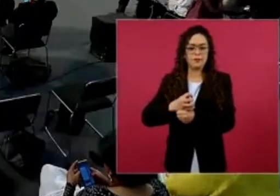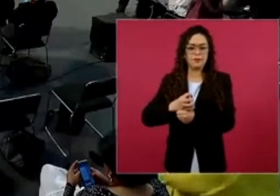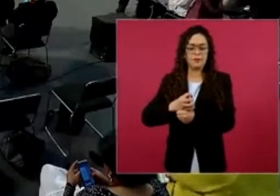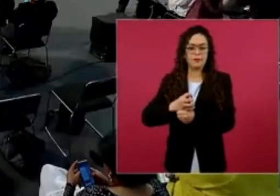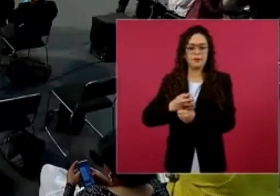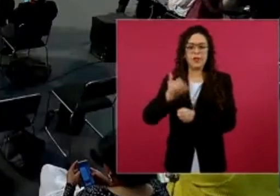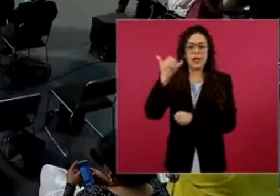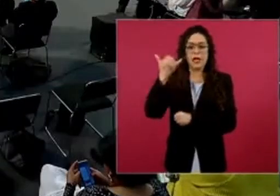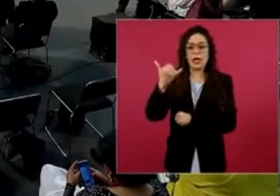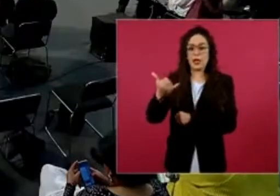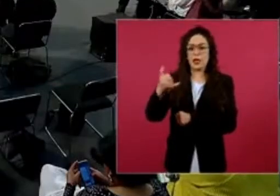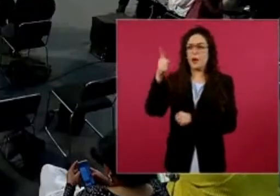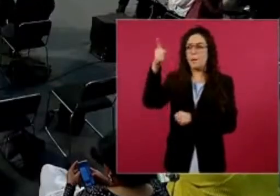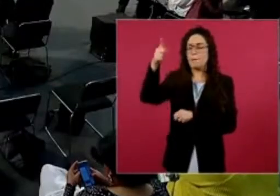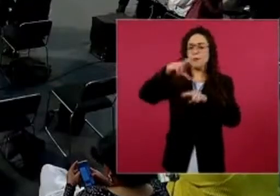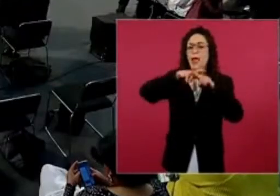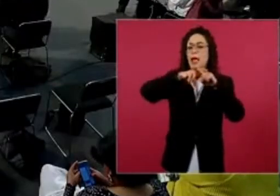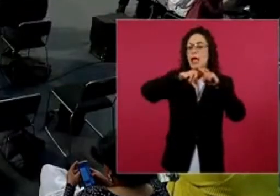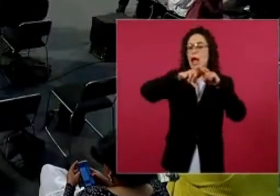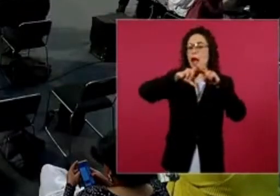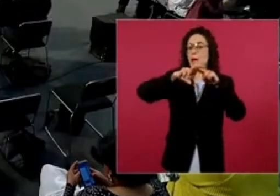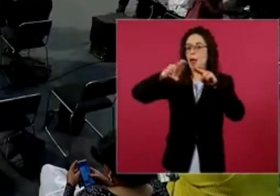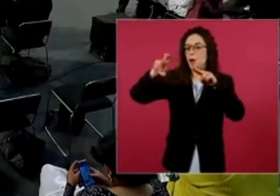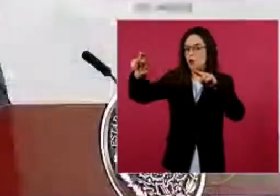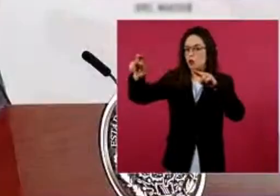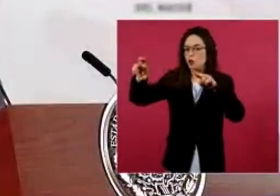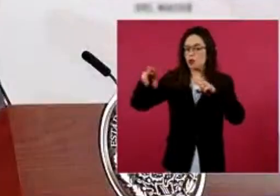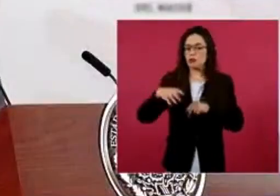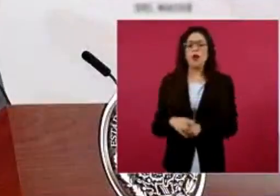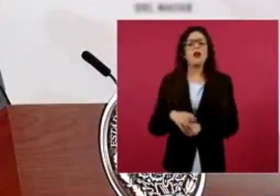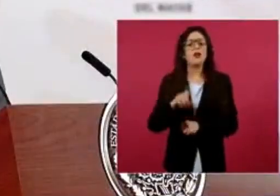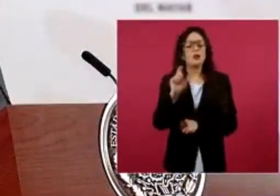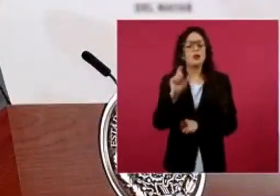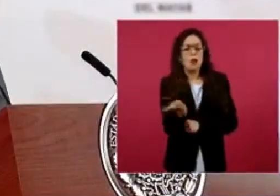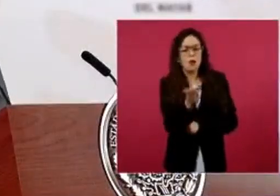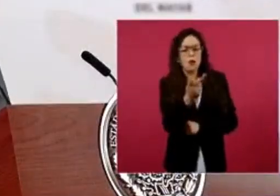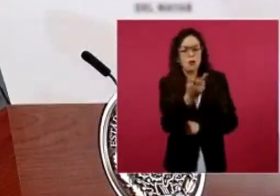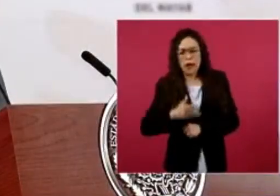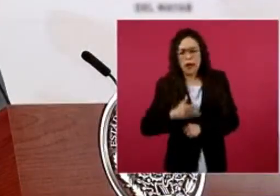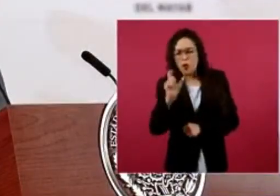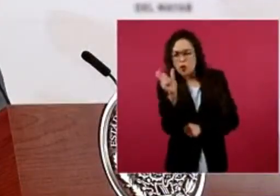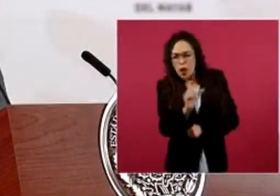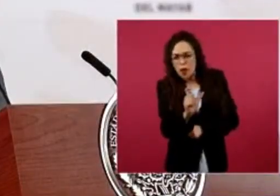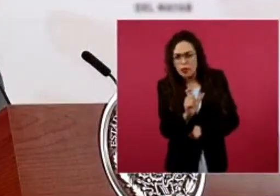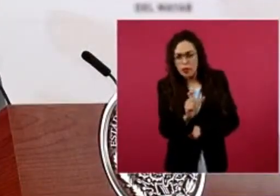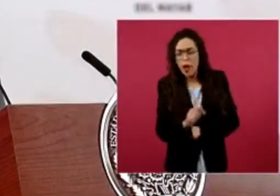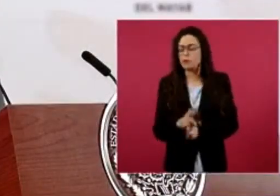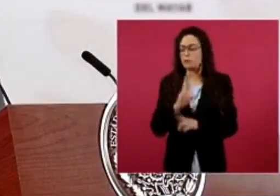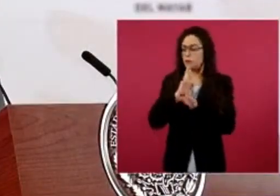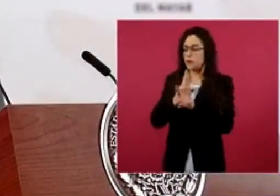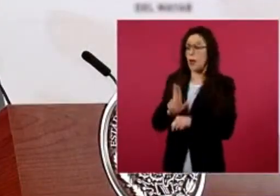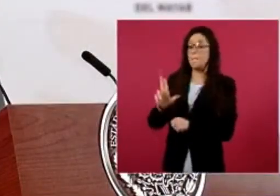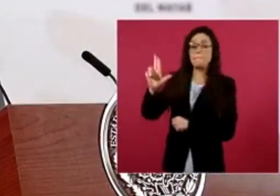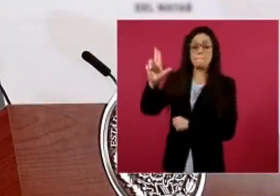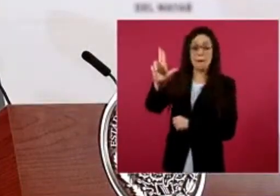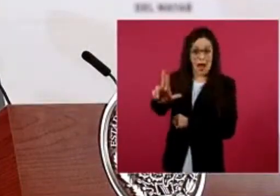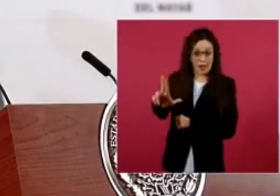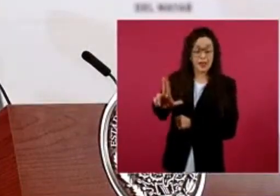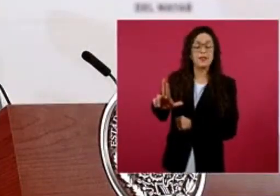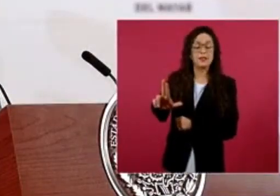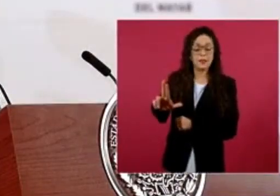cablebús. ¿Cuándo, presidente? El martes. ¿Se va a subir? Sí, y